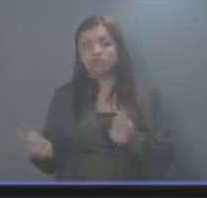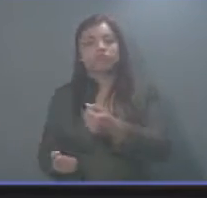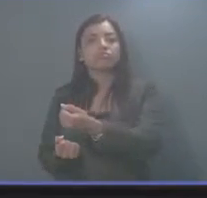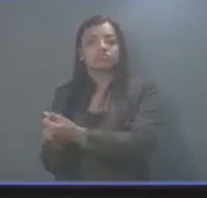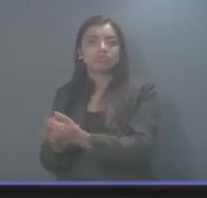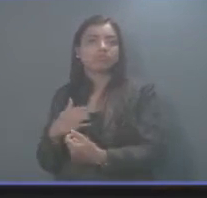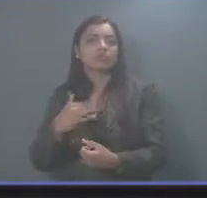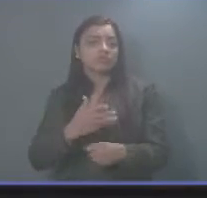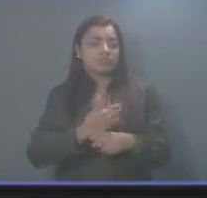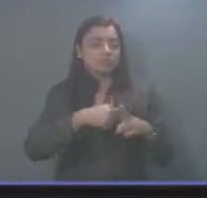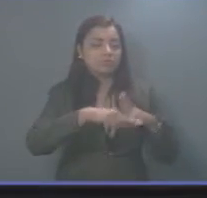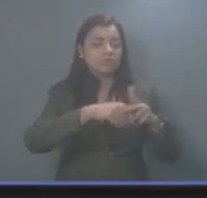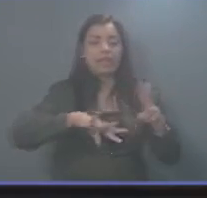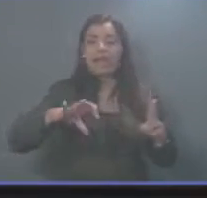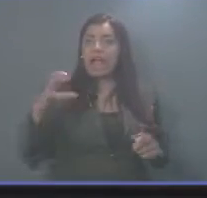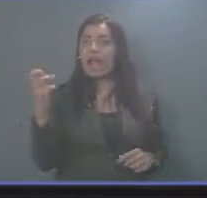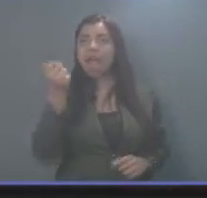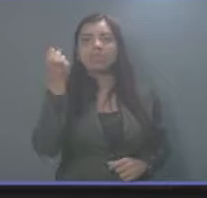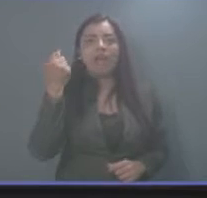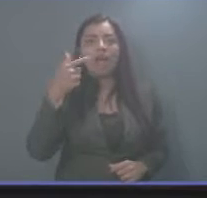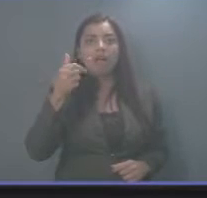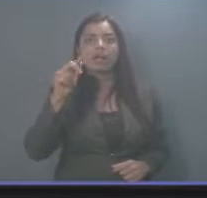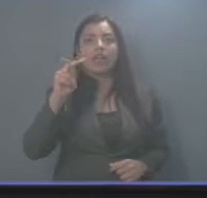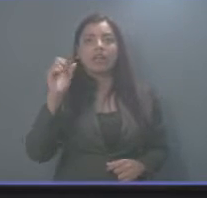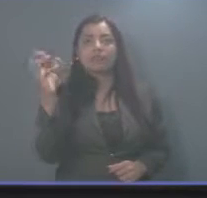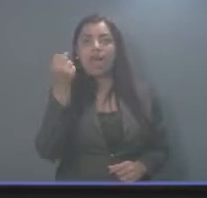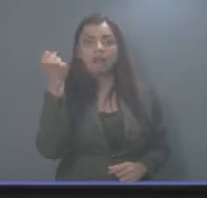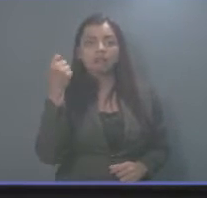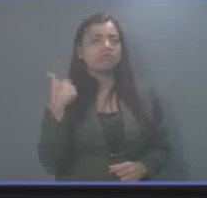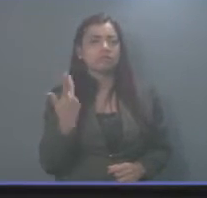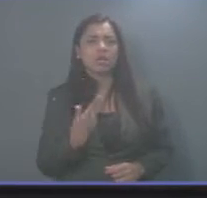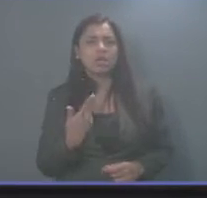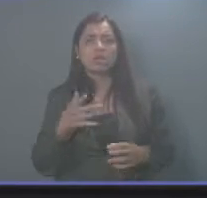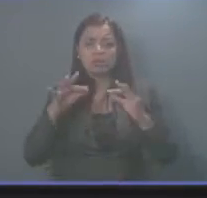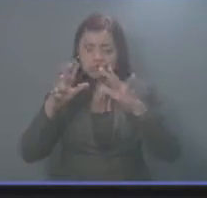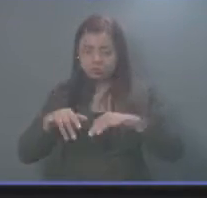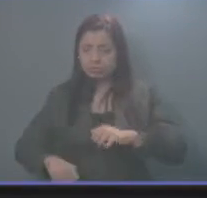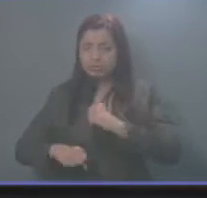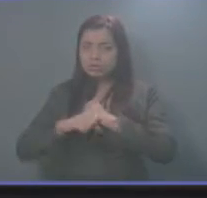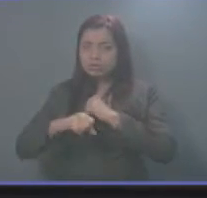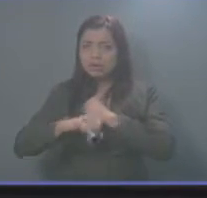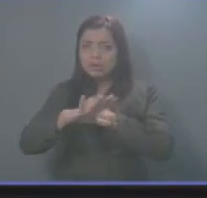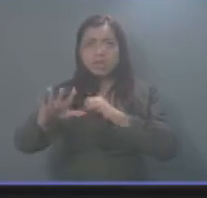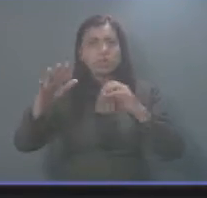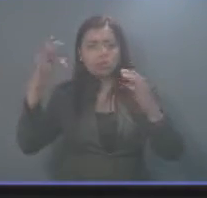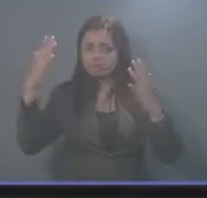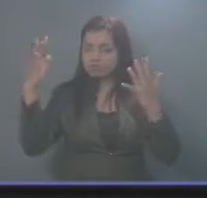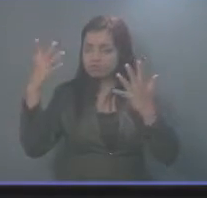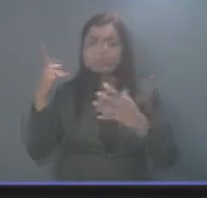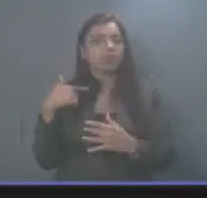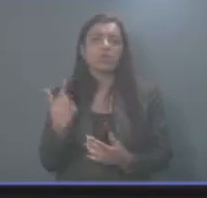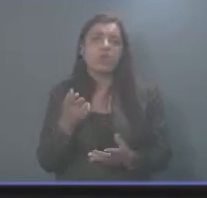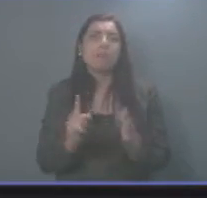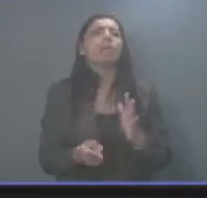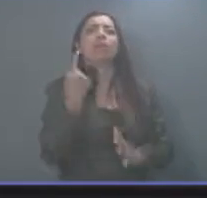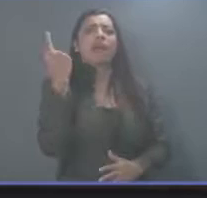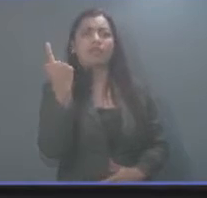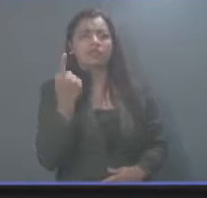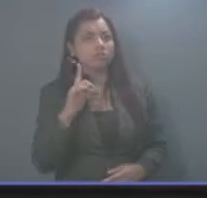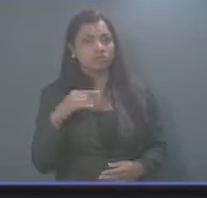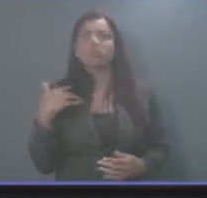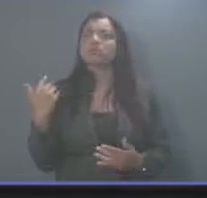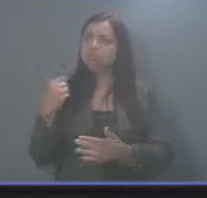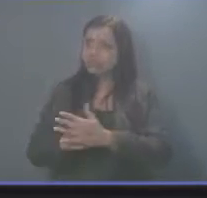como Gana, no es primera vez que votamos un pronunciamiento de esta manera. Hemos venido acompañando